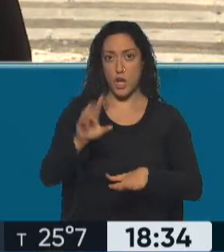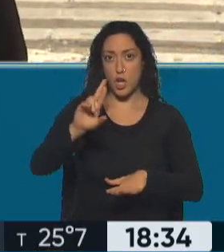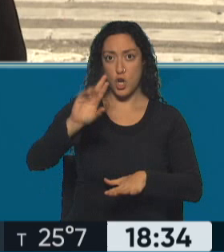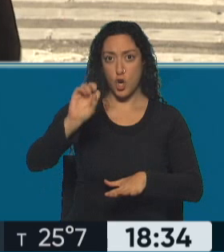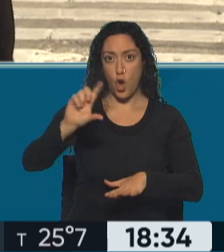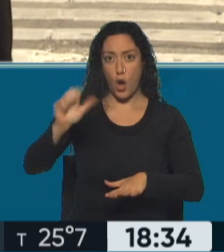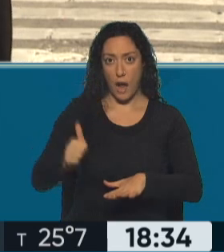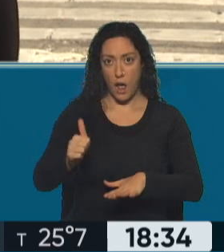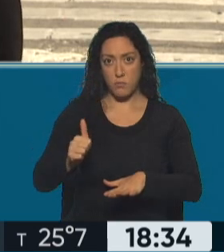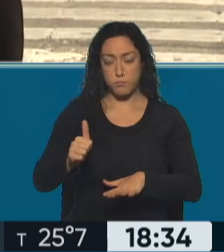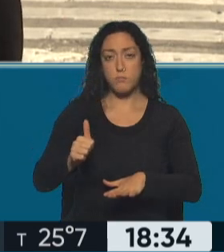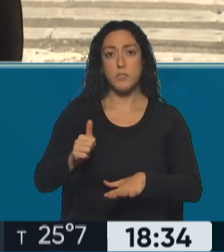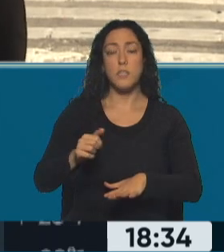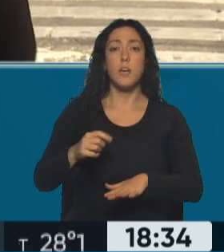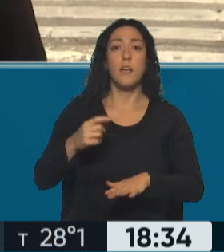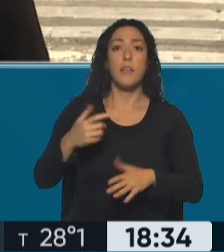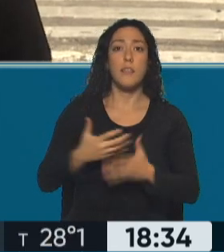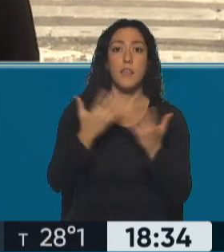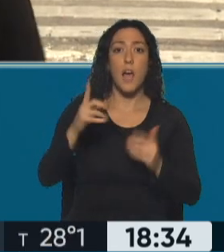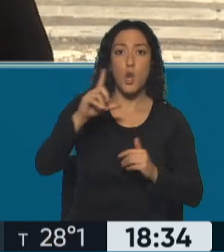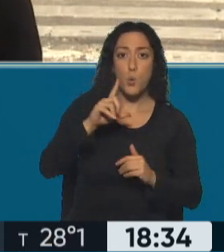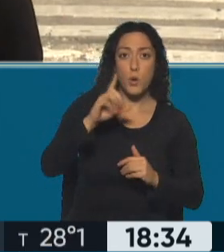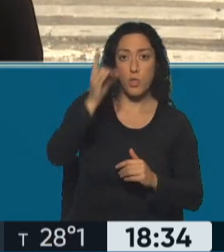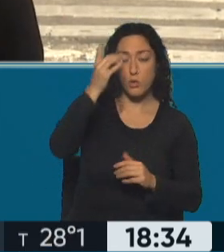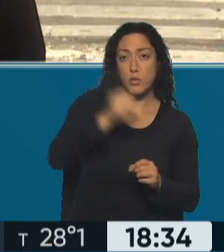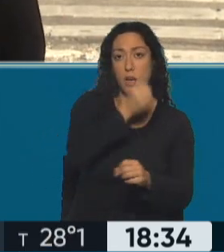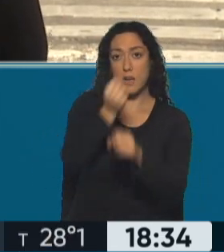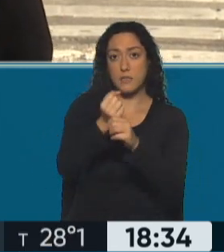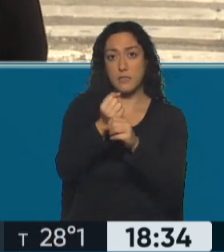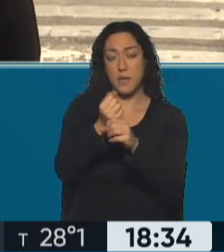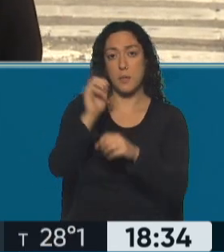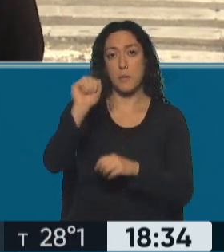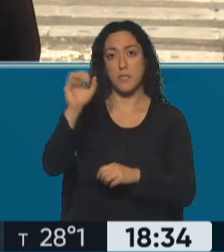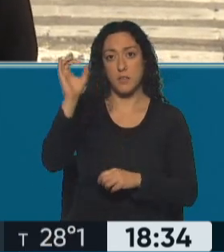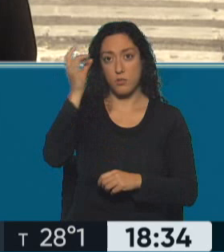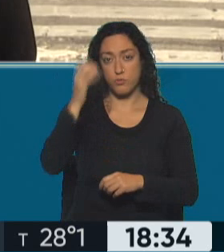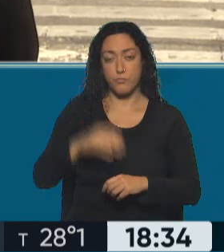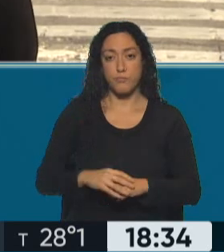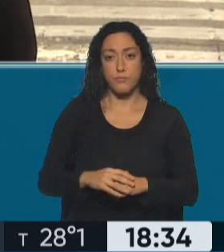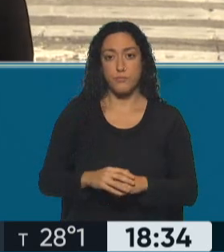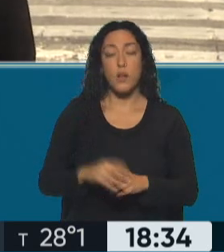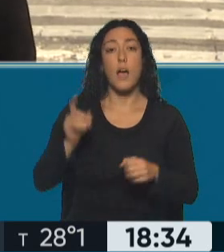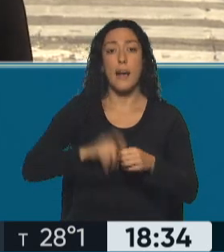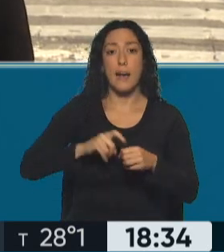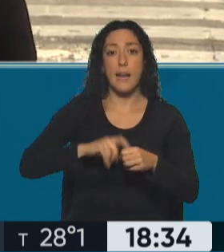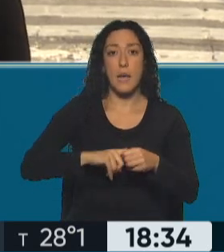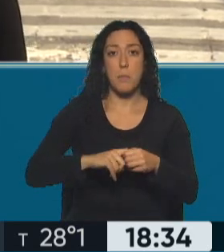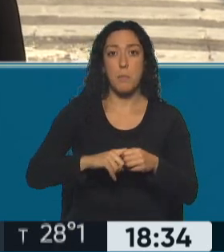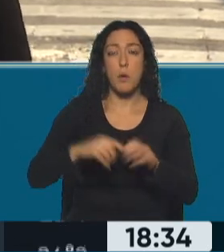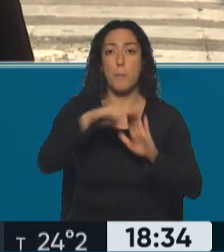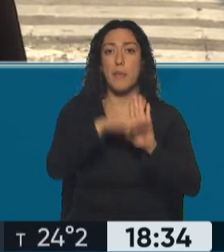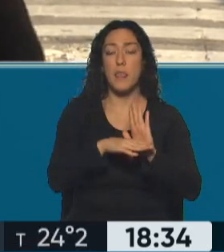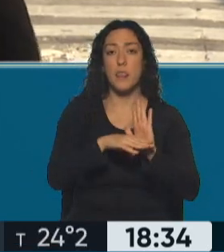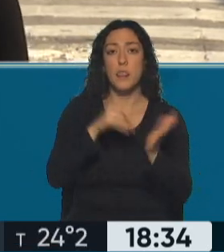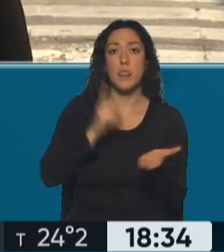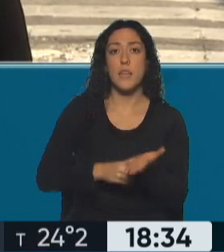sus ramales, desde las 0 de este lunes hasta la próxima medianoche. La Fraternidad reclama más medidas de seguridad